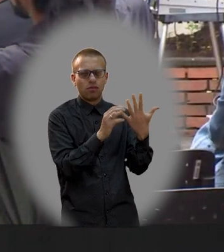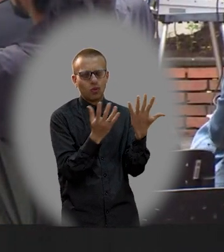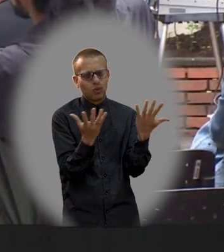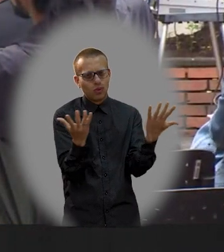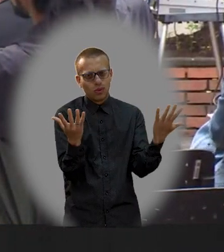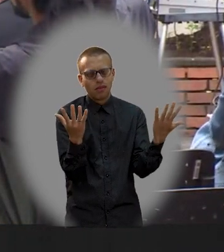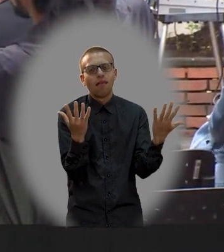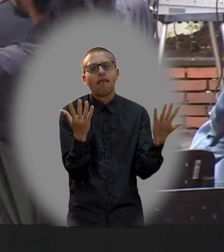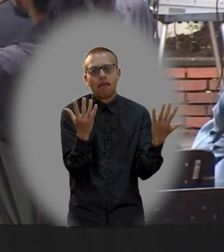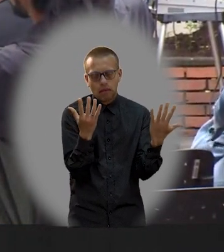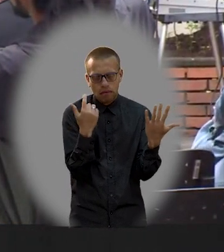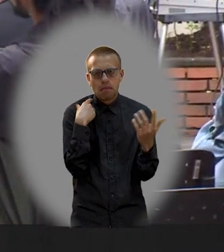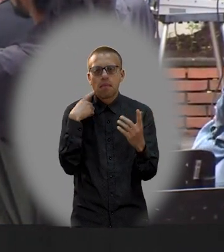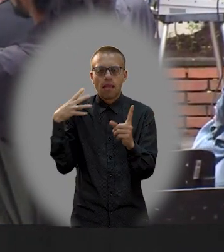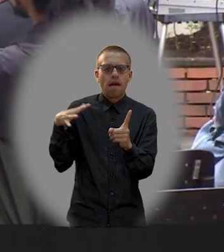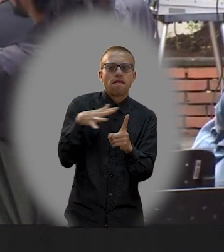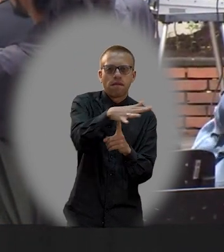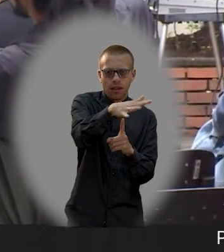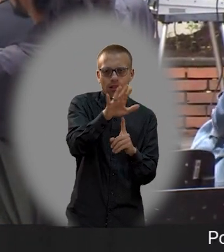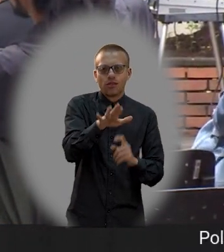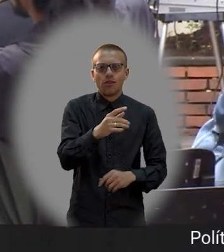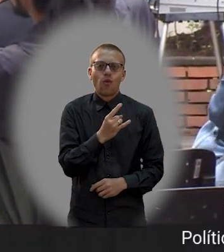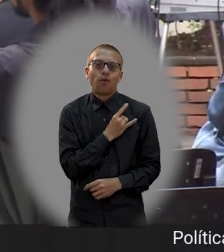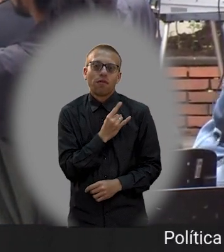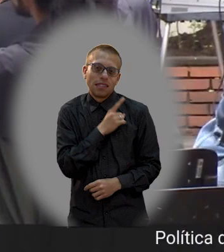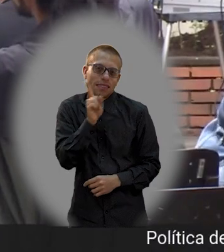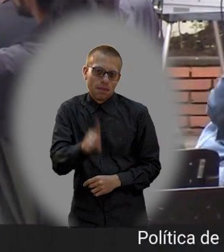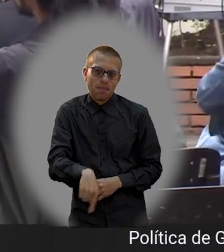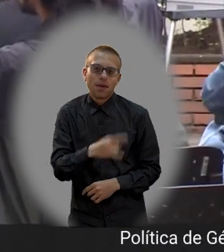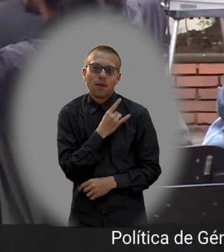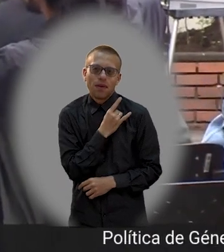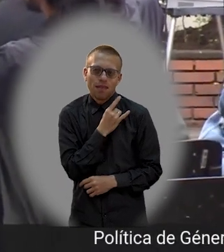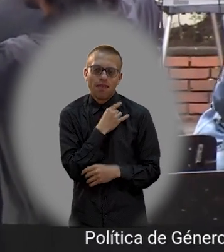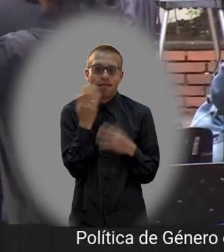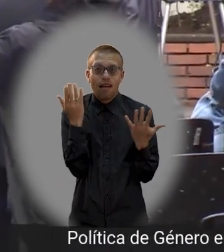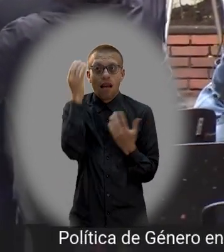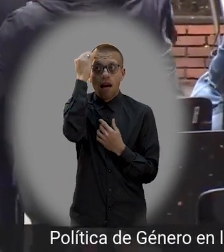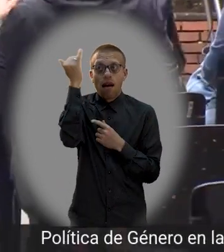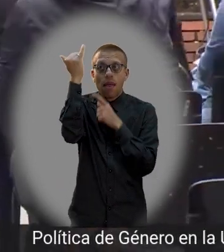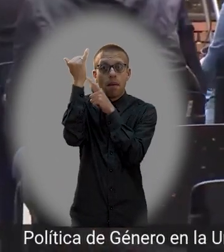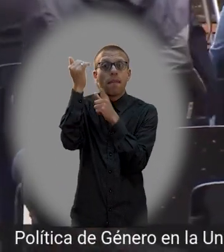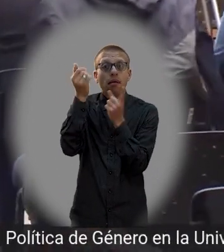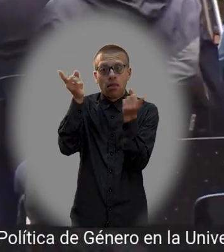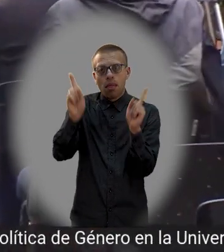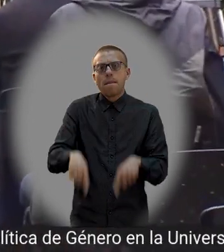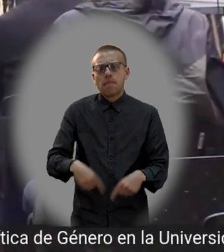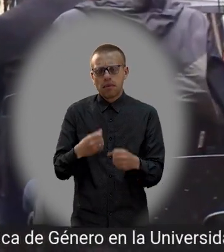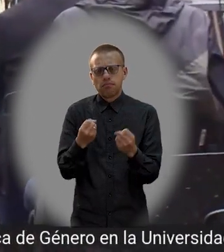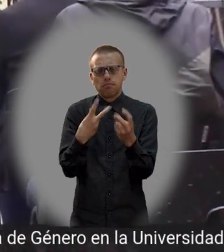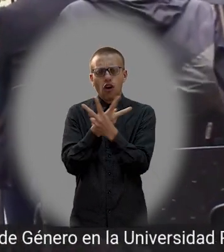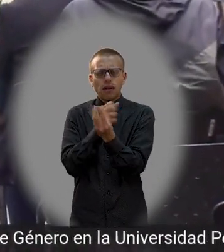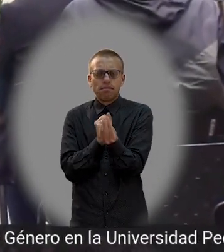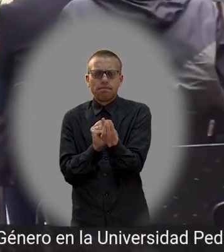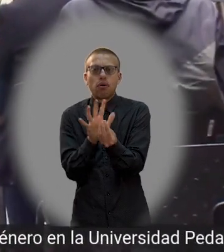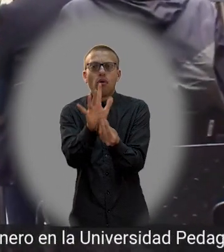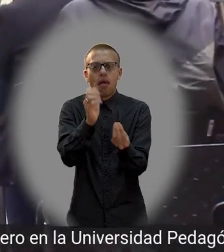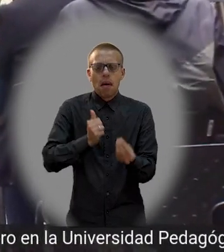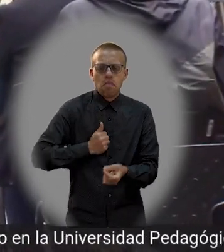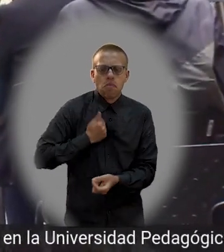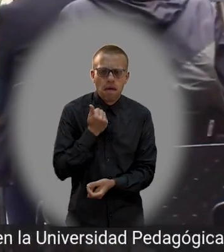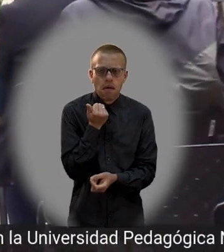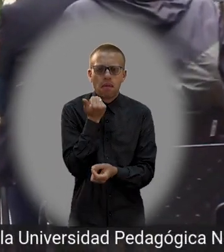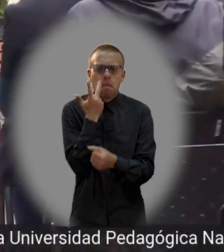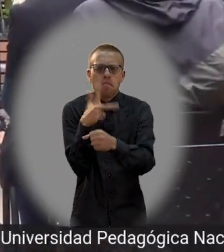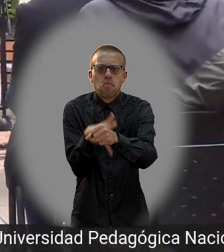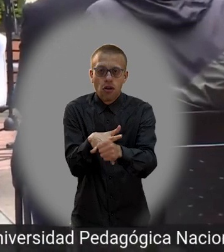también afectan espacios que son seguros, como lo es la universidad. Es decir, la academia no está exenta que suframos de este tipo de violencias. Por esta razón,